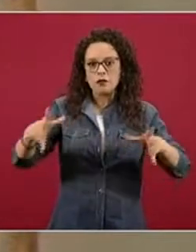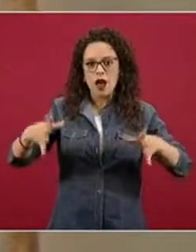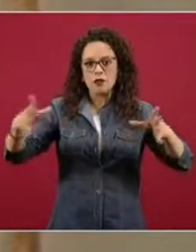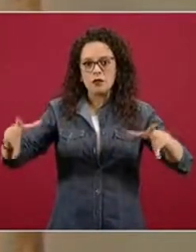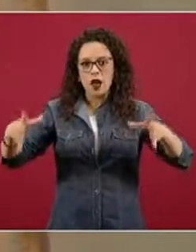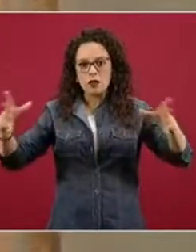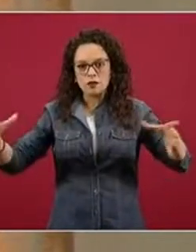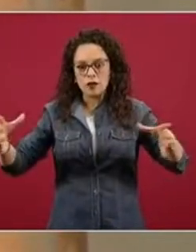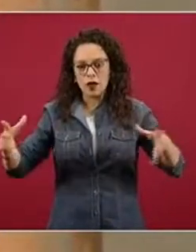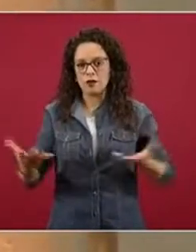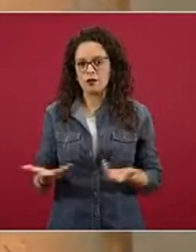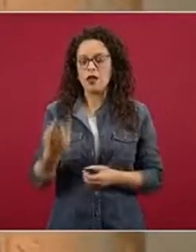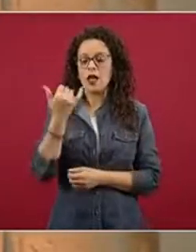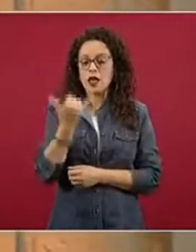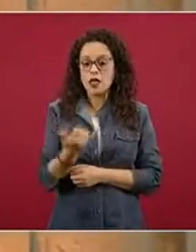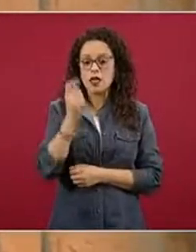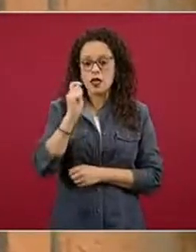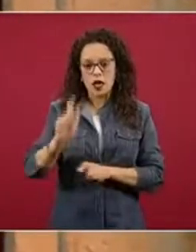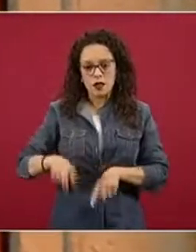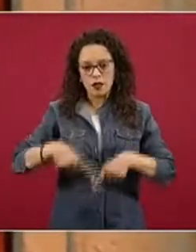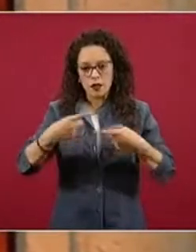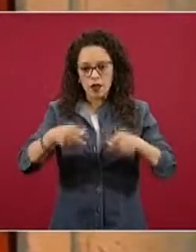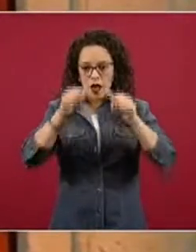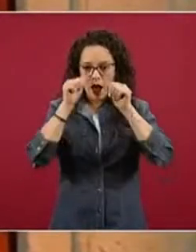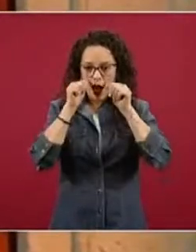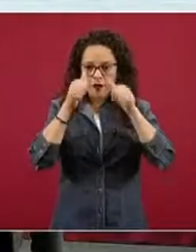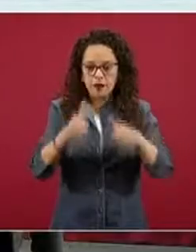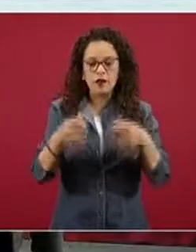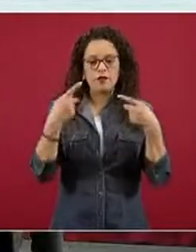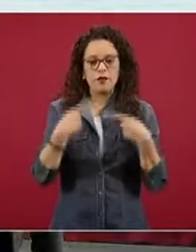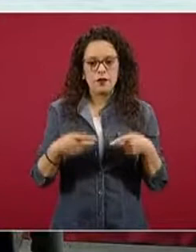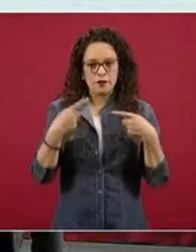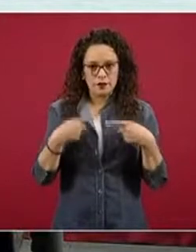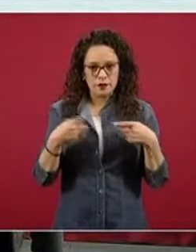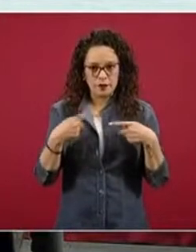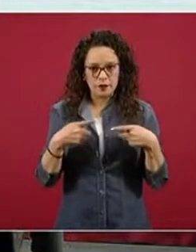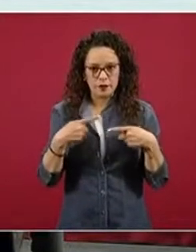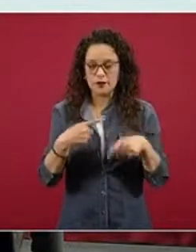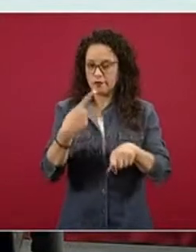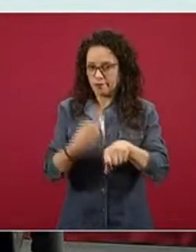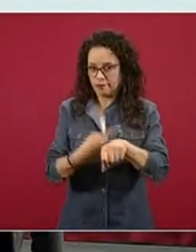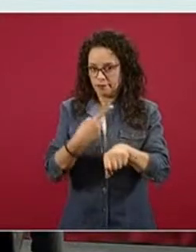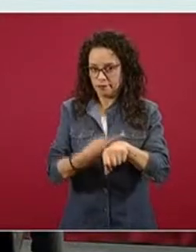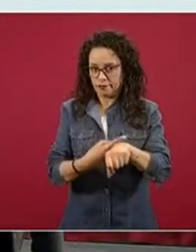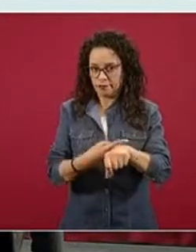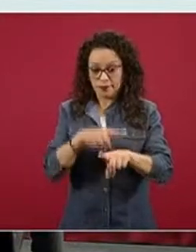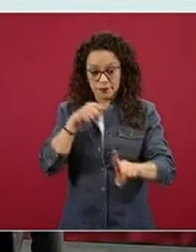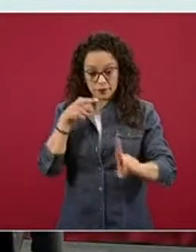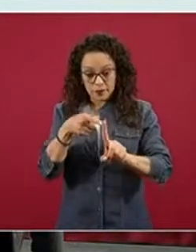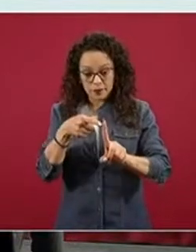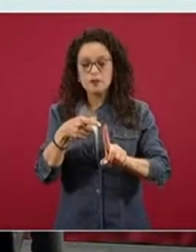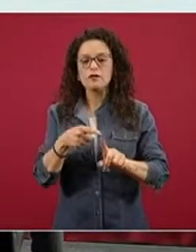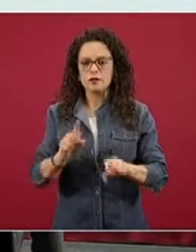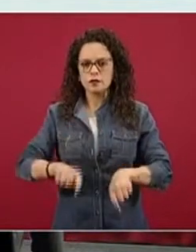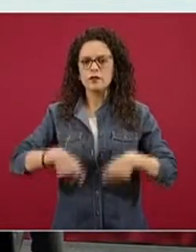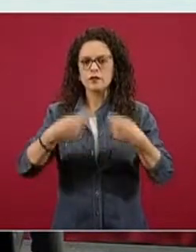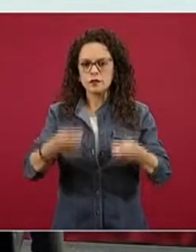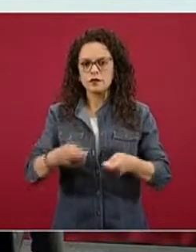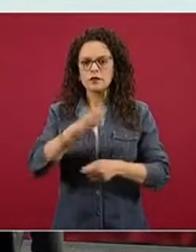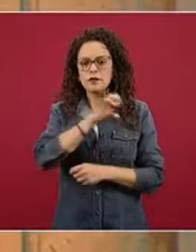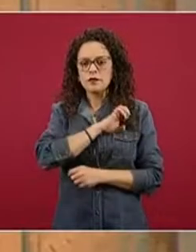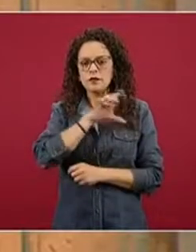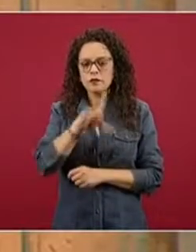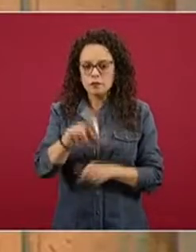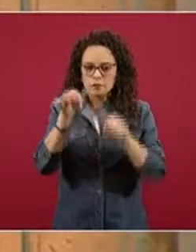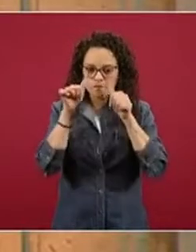involucra la parte de atención médica del paciente, es decir, una persona con dengue tiene un tratamiento particular